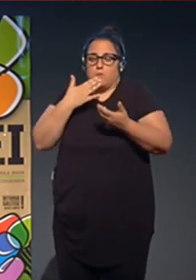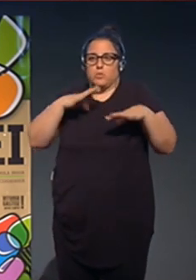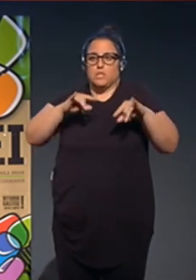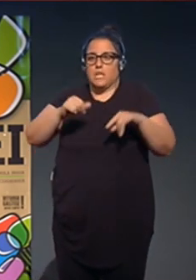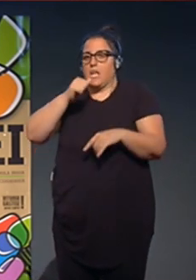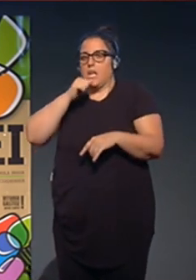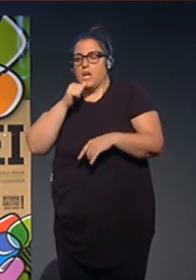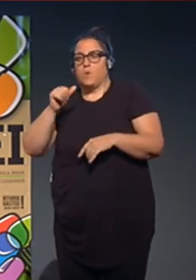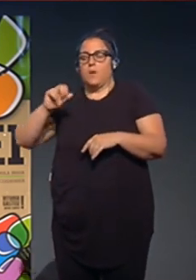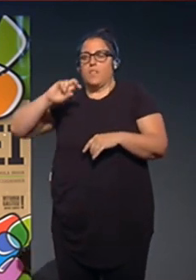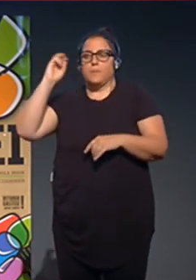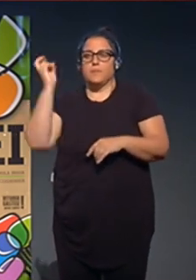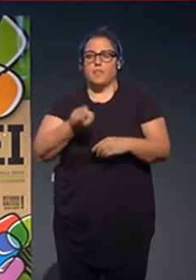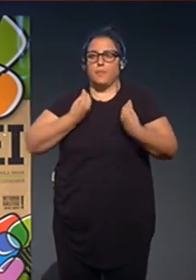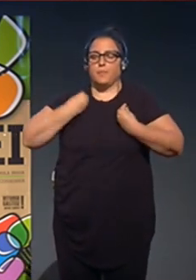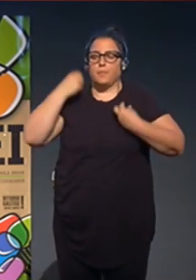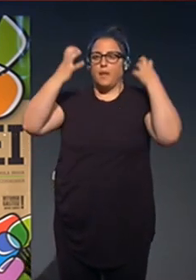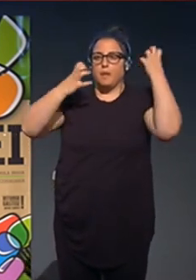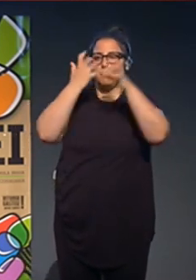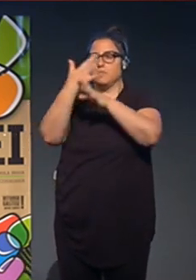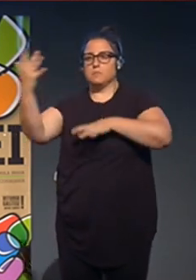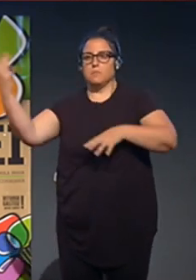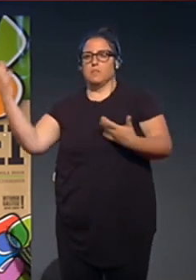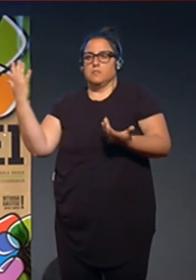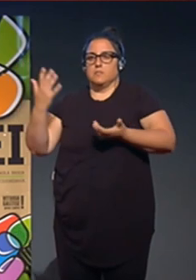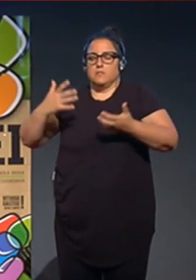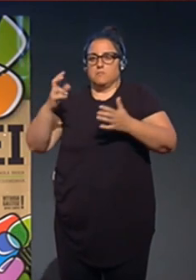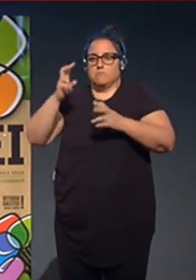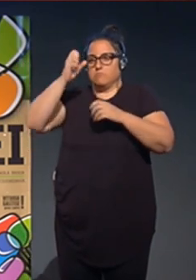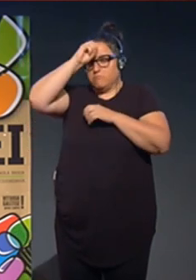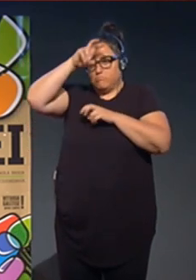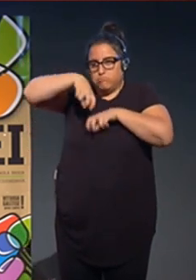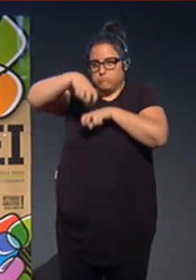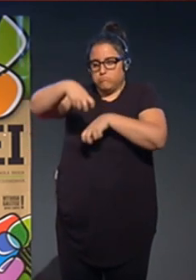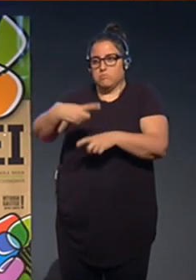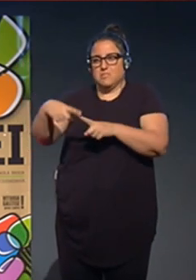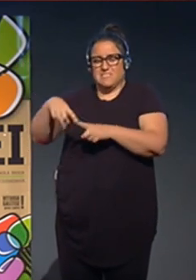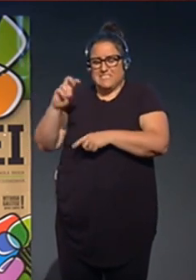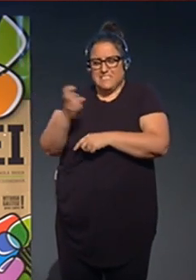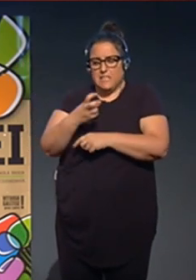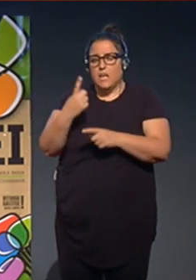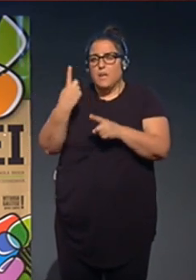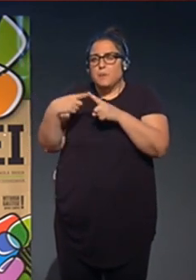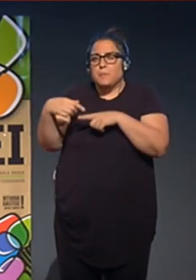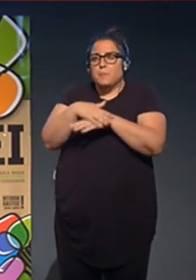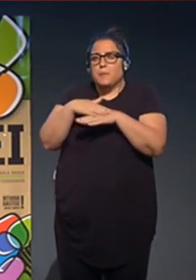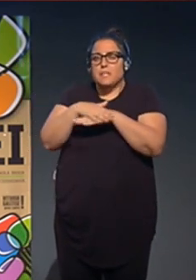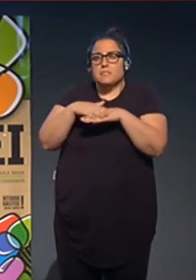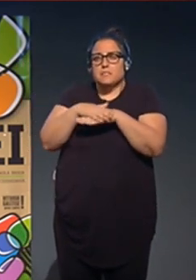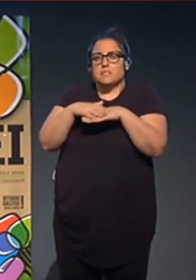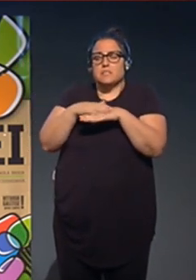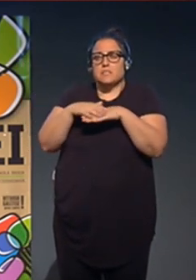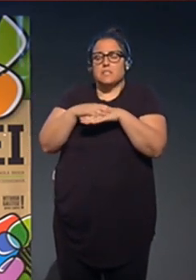agua aire diversidad biológica energía Minas todo esto en la materia prima necesaria la agricultura no es Ni más